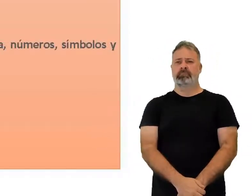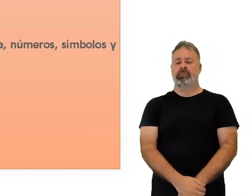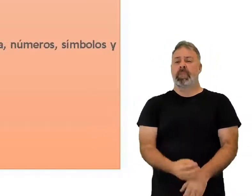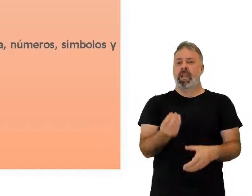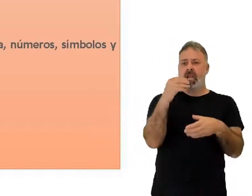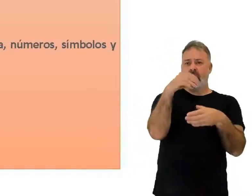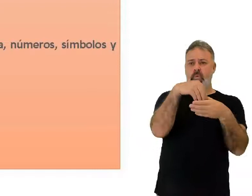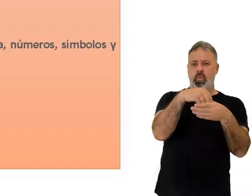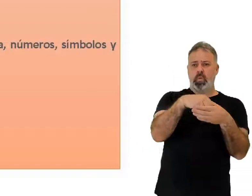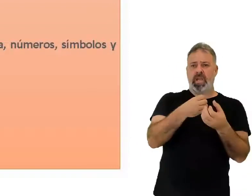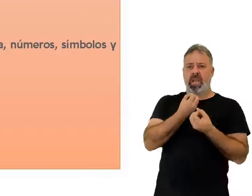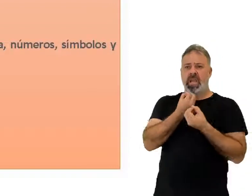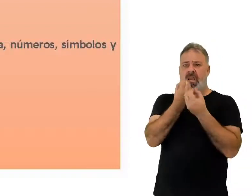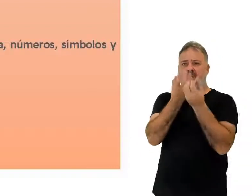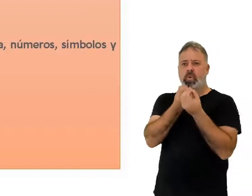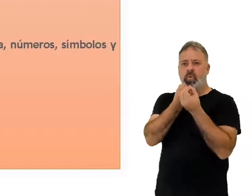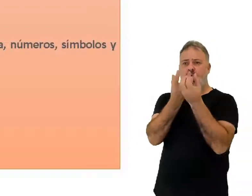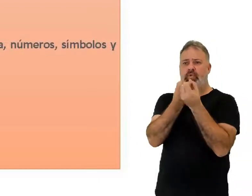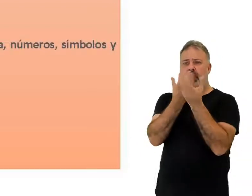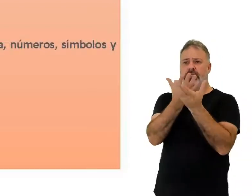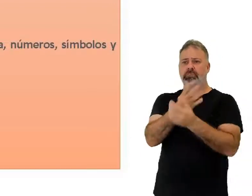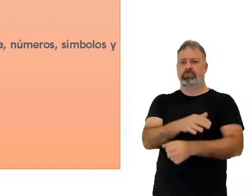incluye el discurso,